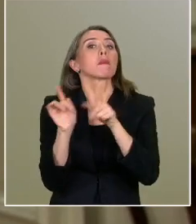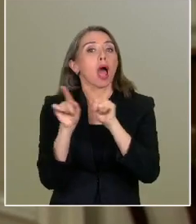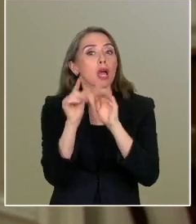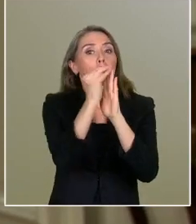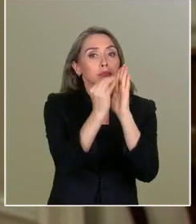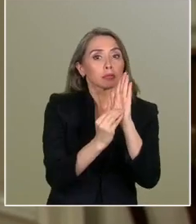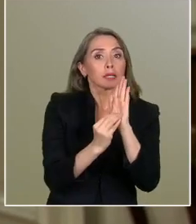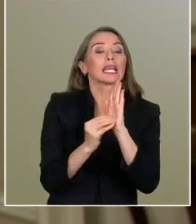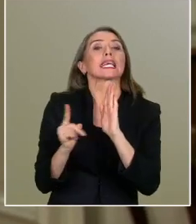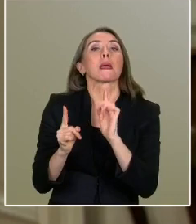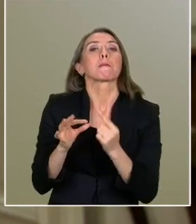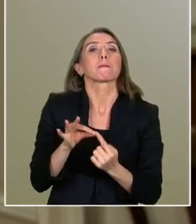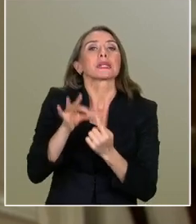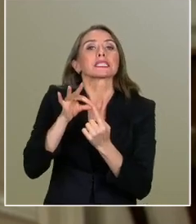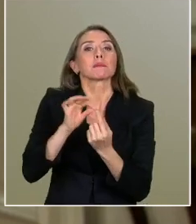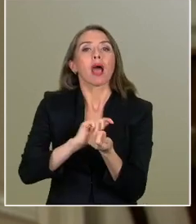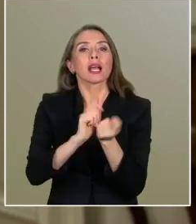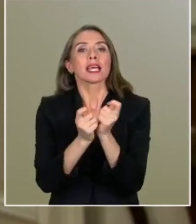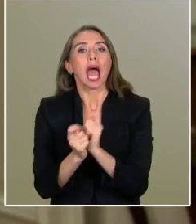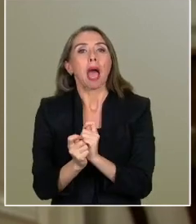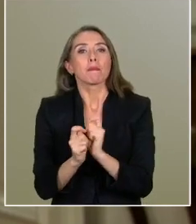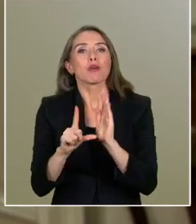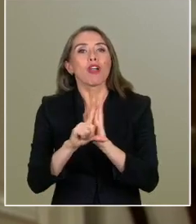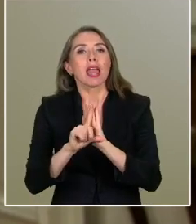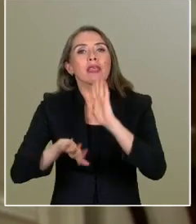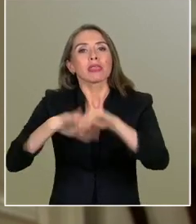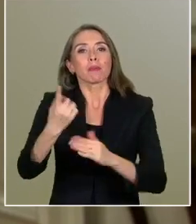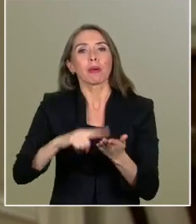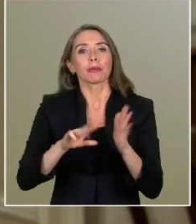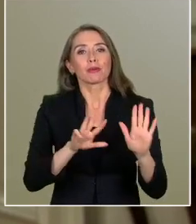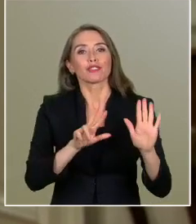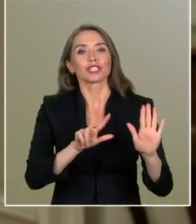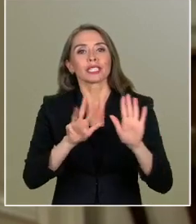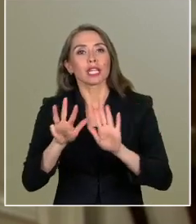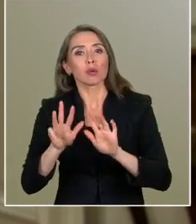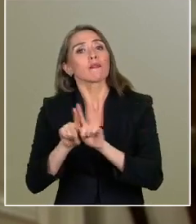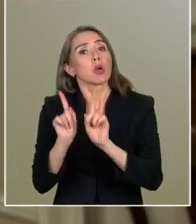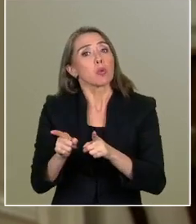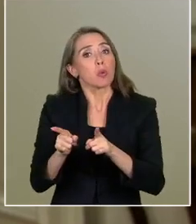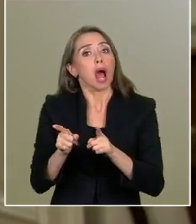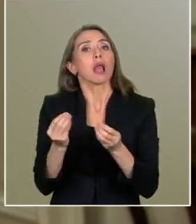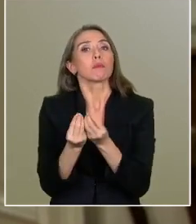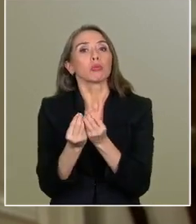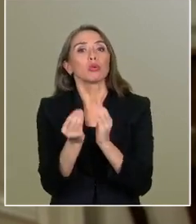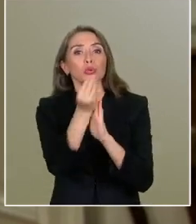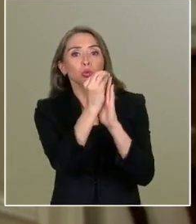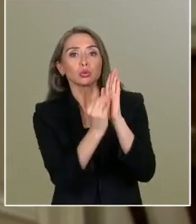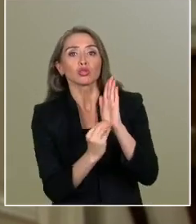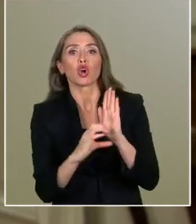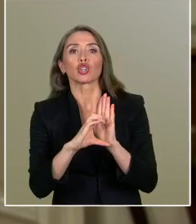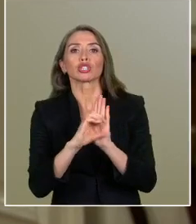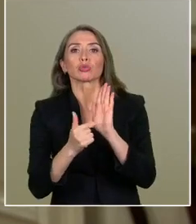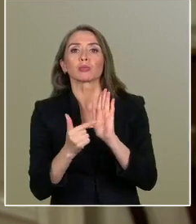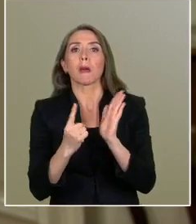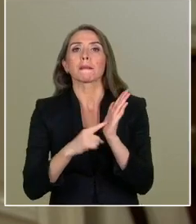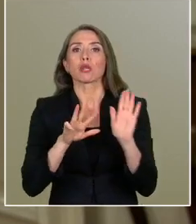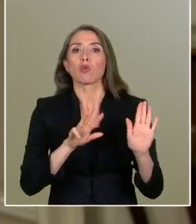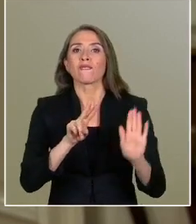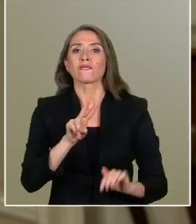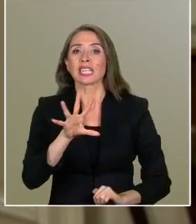todas las introducidas en las reformas después de 1989 y muchas de las cuales provienen del texto de 1925